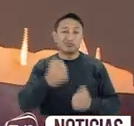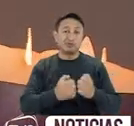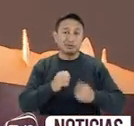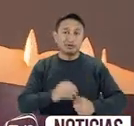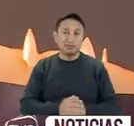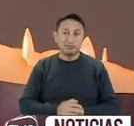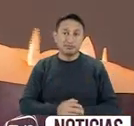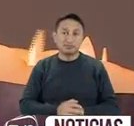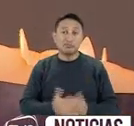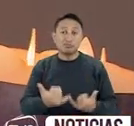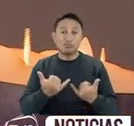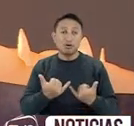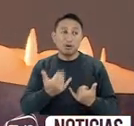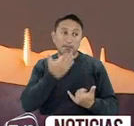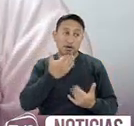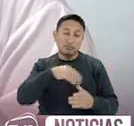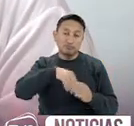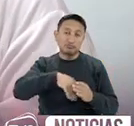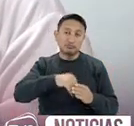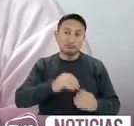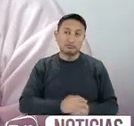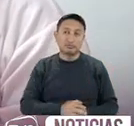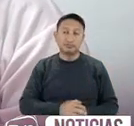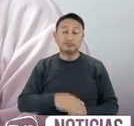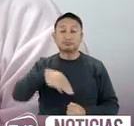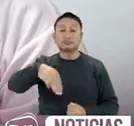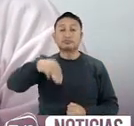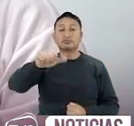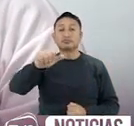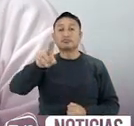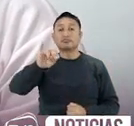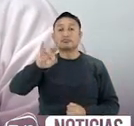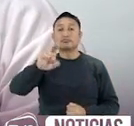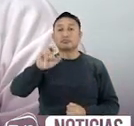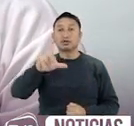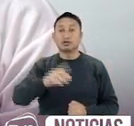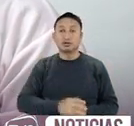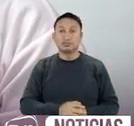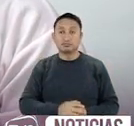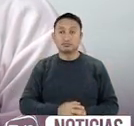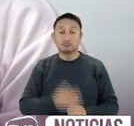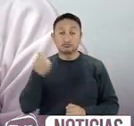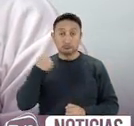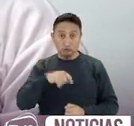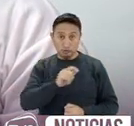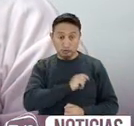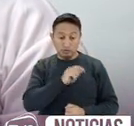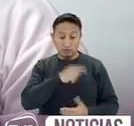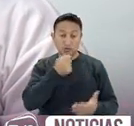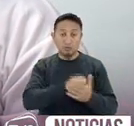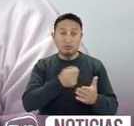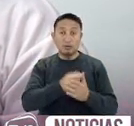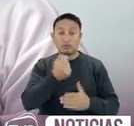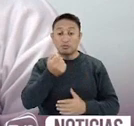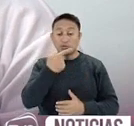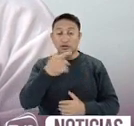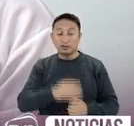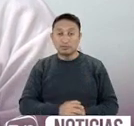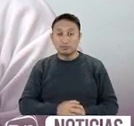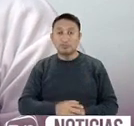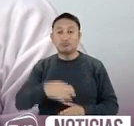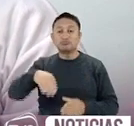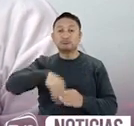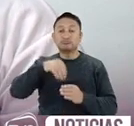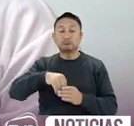optado hasta en hacer rifas, como lo detalló Maribel Jaramillo. Posible porque nosotros compramos la medicina a través de